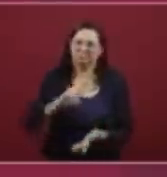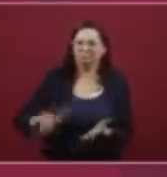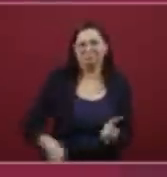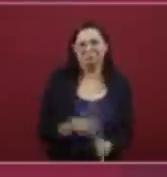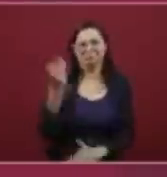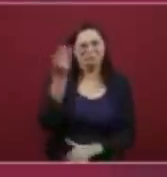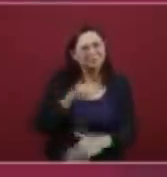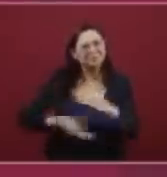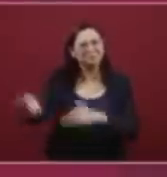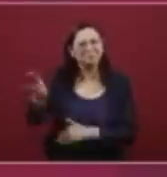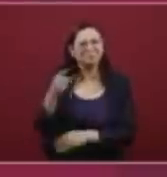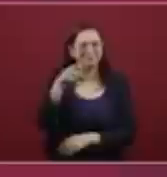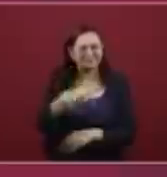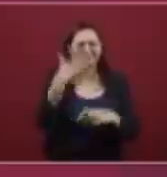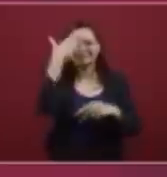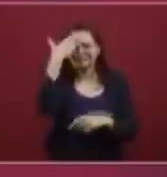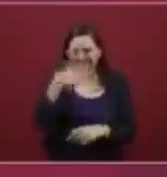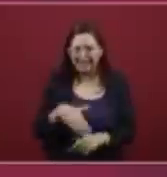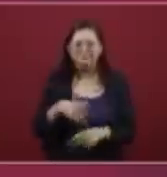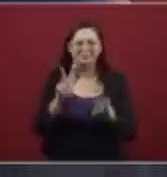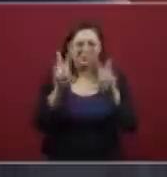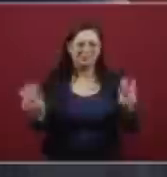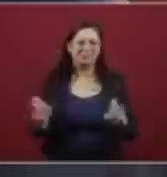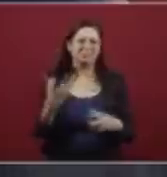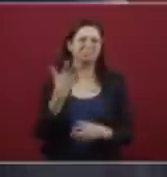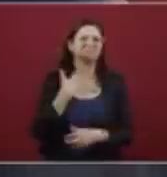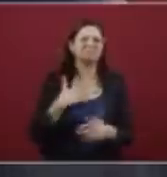en materia de refinación.